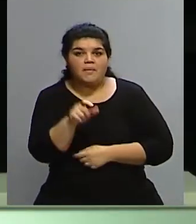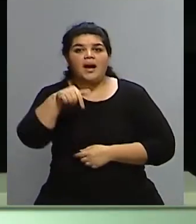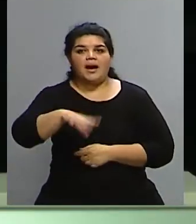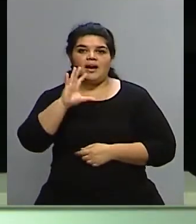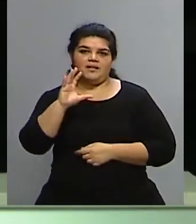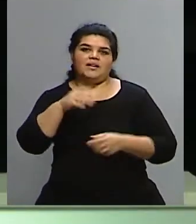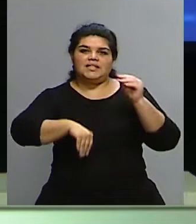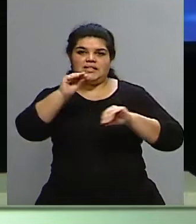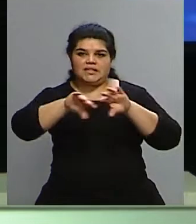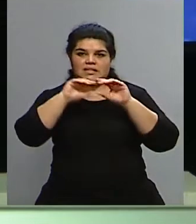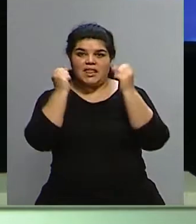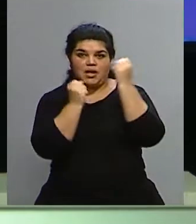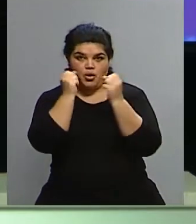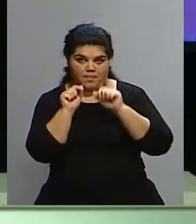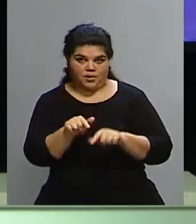aquí en Chat Económico.